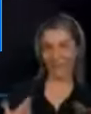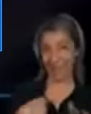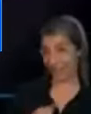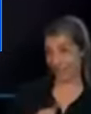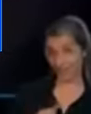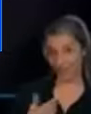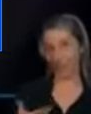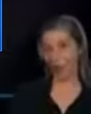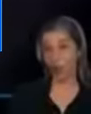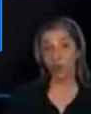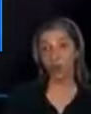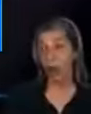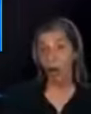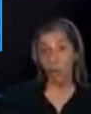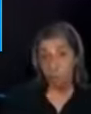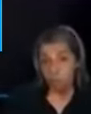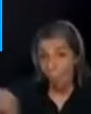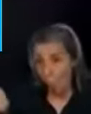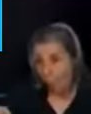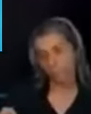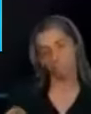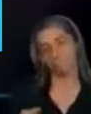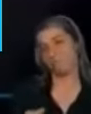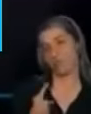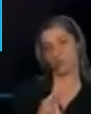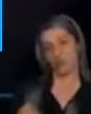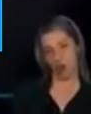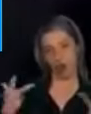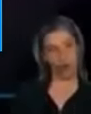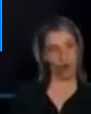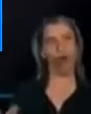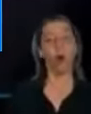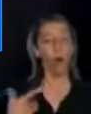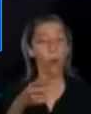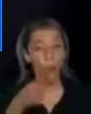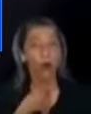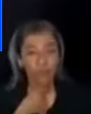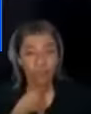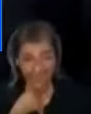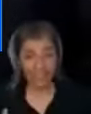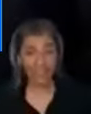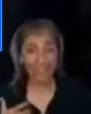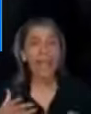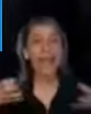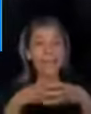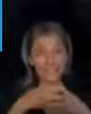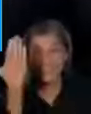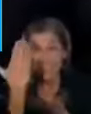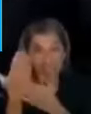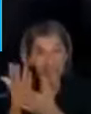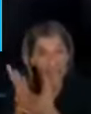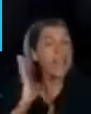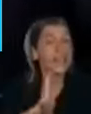creo también que, digamos, puede pasar algo como lo que pasó en Mendoza. Digo, acá en el debate provincial vos viste que Vadillo estuvo